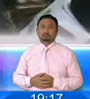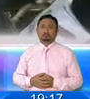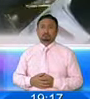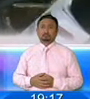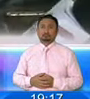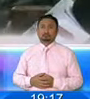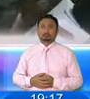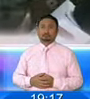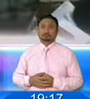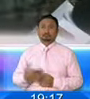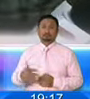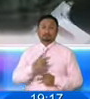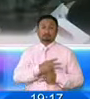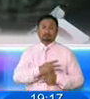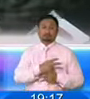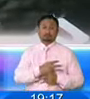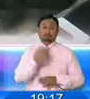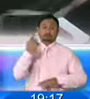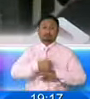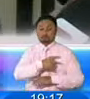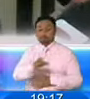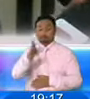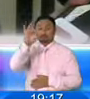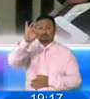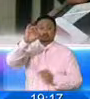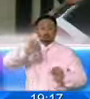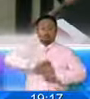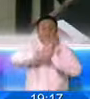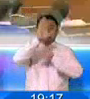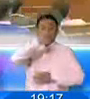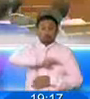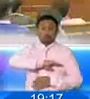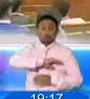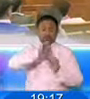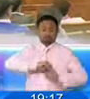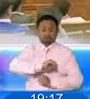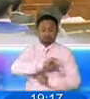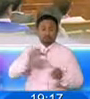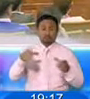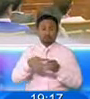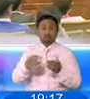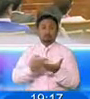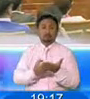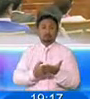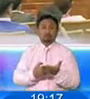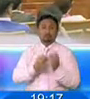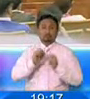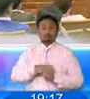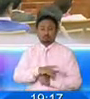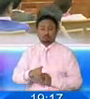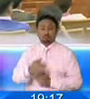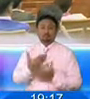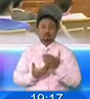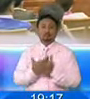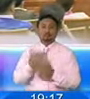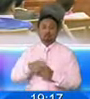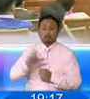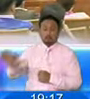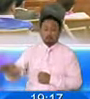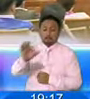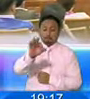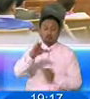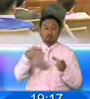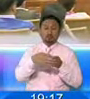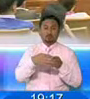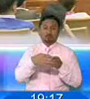De acuerdo a la edil, ese día acudió a las 8 de la mañana al municipio para formar parte de la sesión en la que se designaría al integrante de la